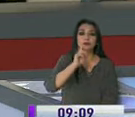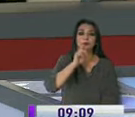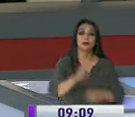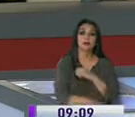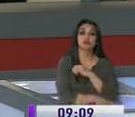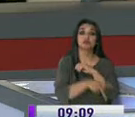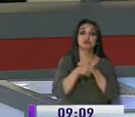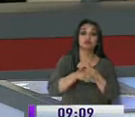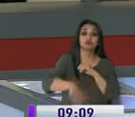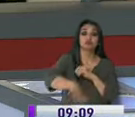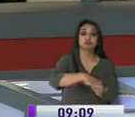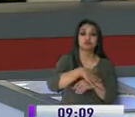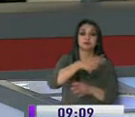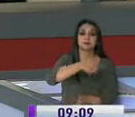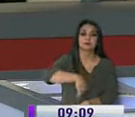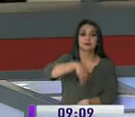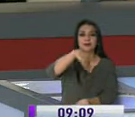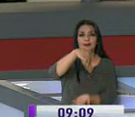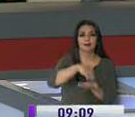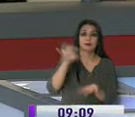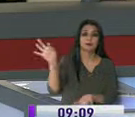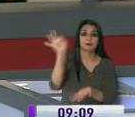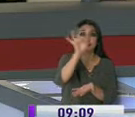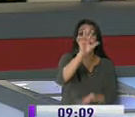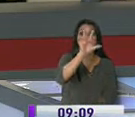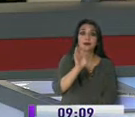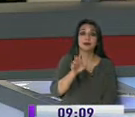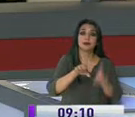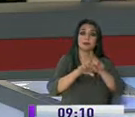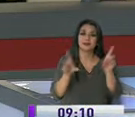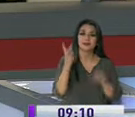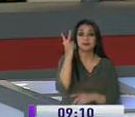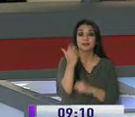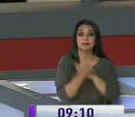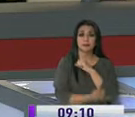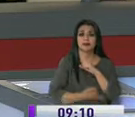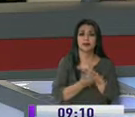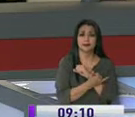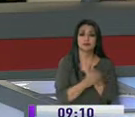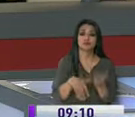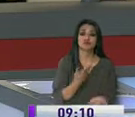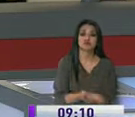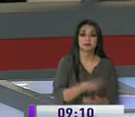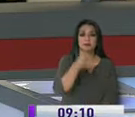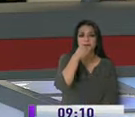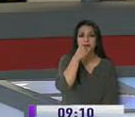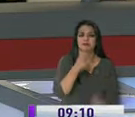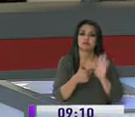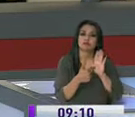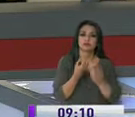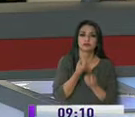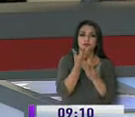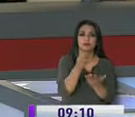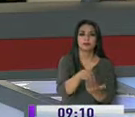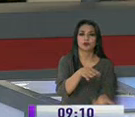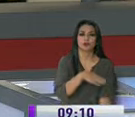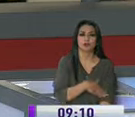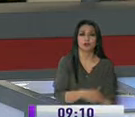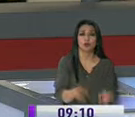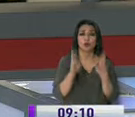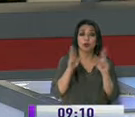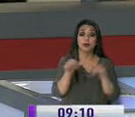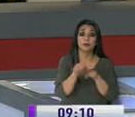de Manabí. Delegados de 30 empresas de 13 países llegaron a Manta para conocer el proyecto y que se aspira a concesionar